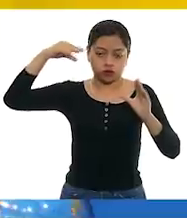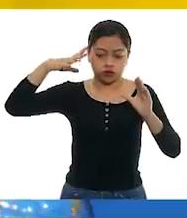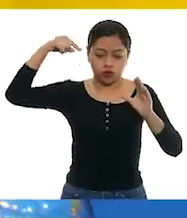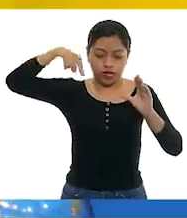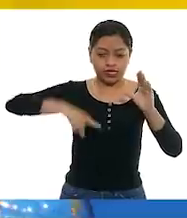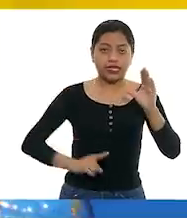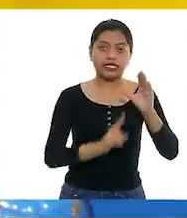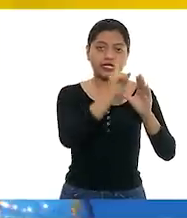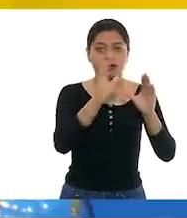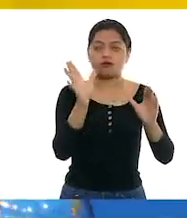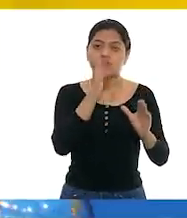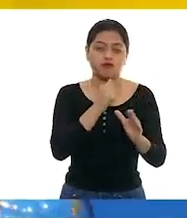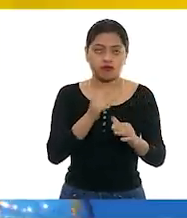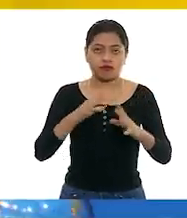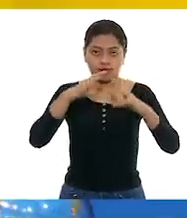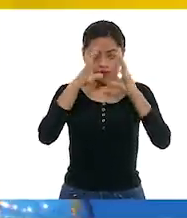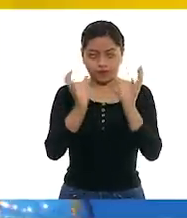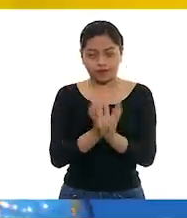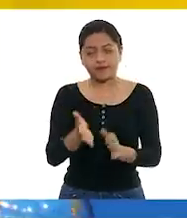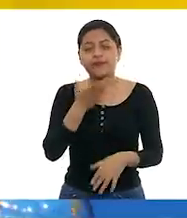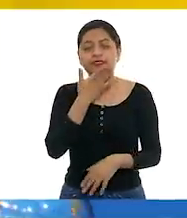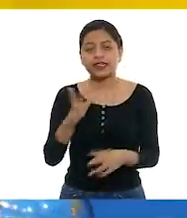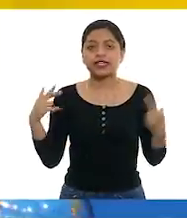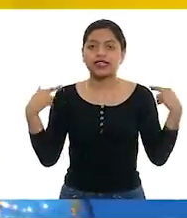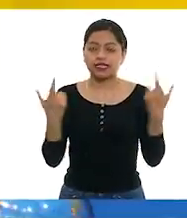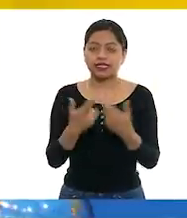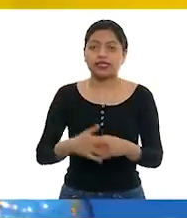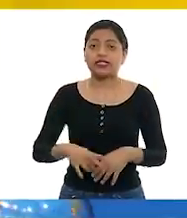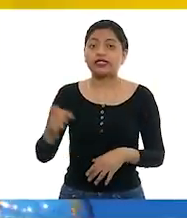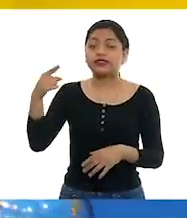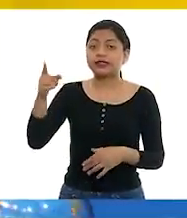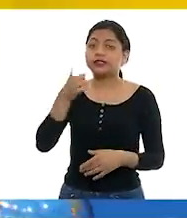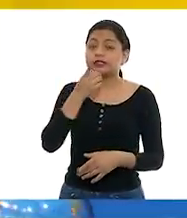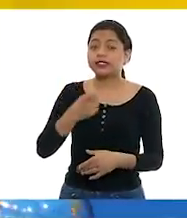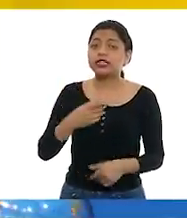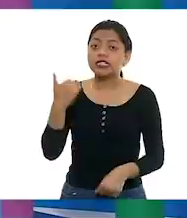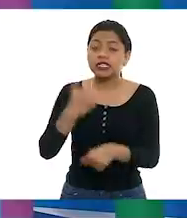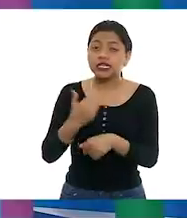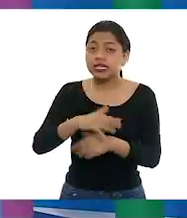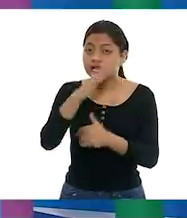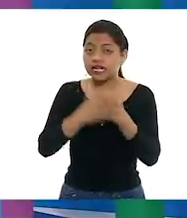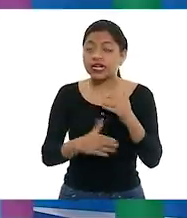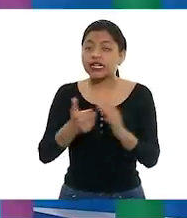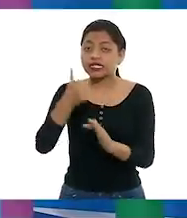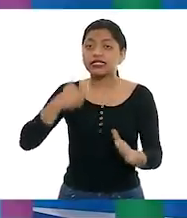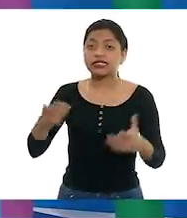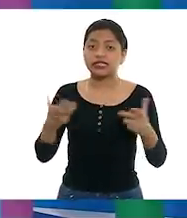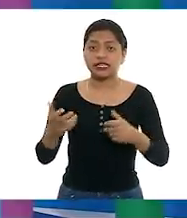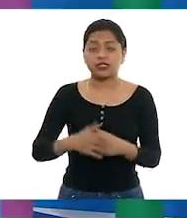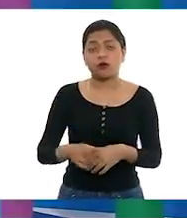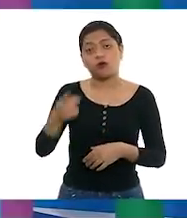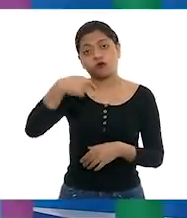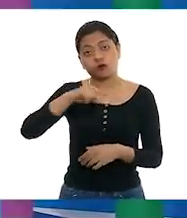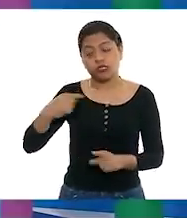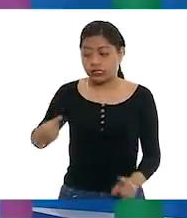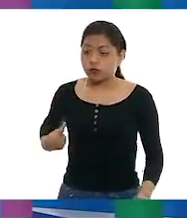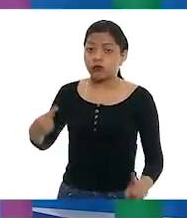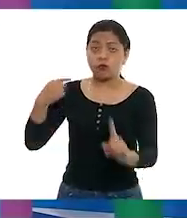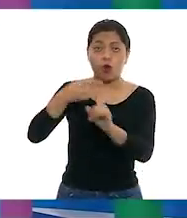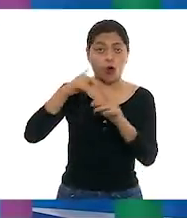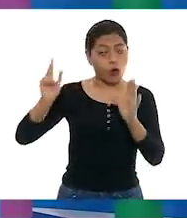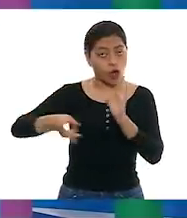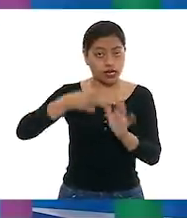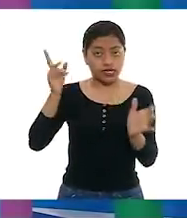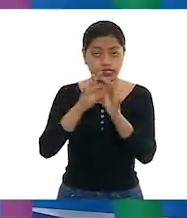Tienes razón, Raulito. Maestra Gaby, y bueno, díganos, ¿qué tenemos para cerrar la clase? Pues una forma de repasar lo que aprendimos